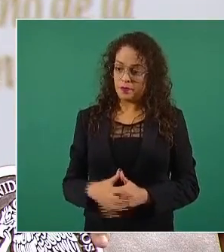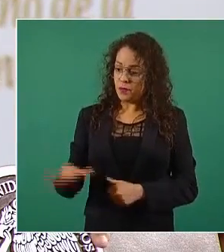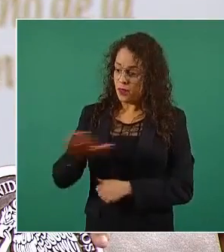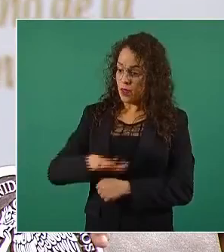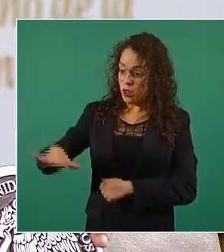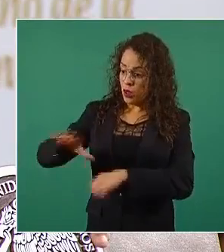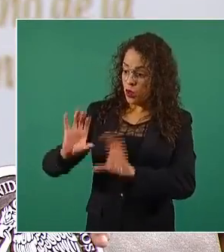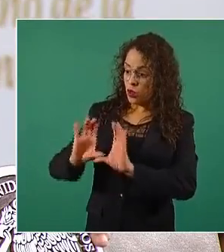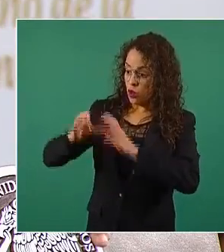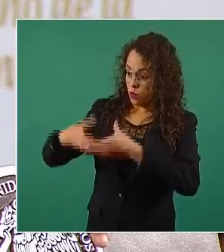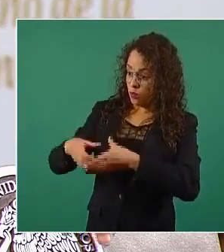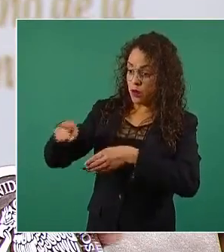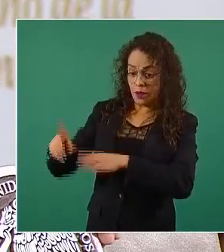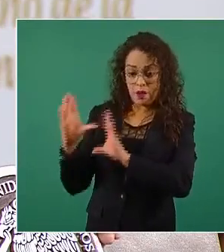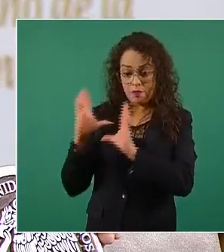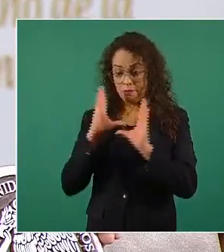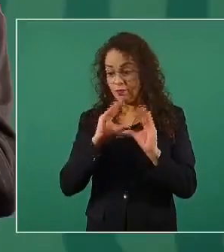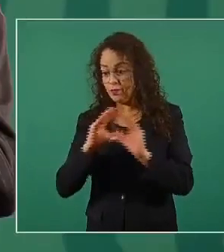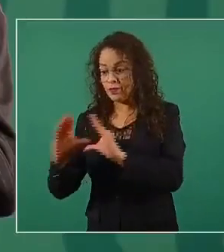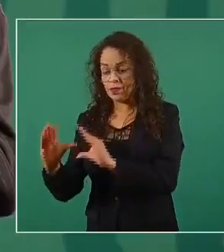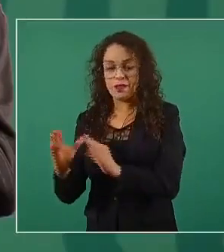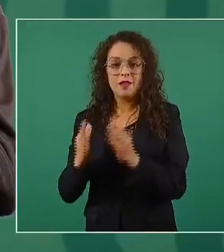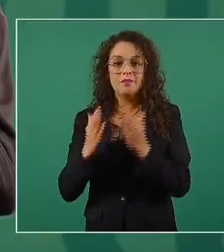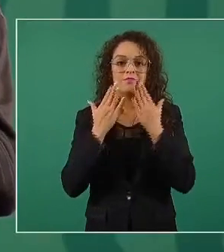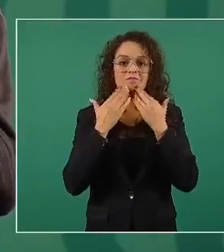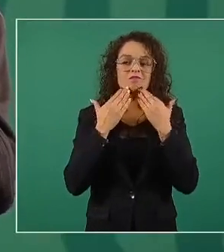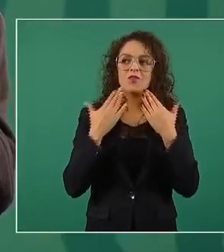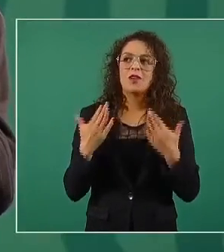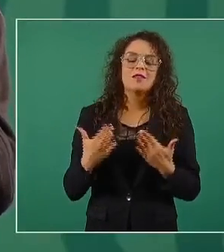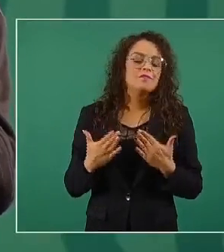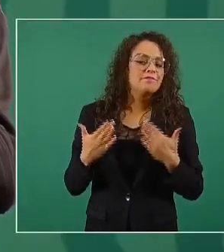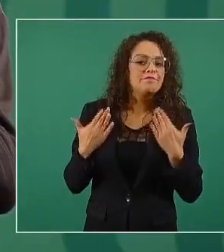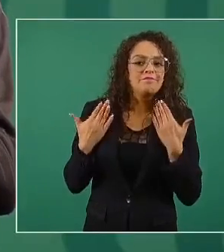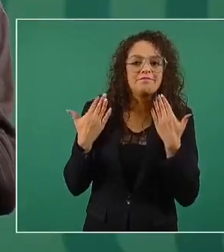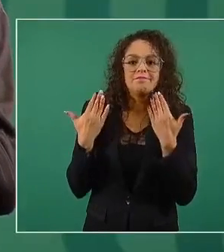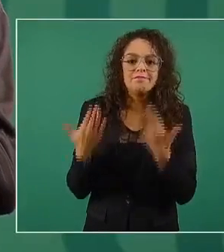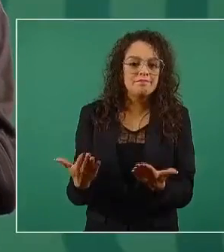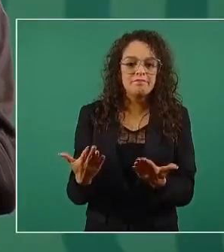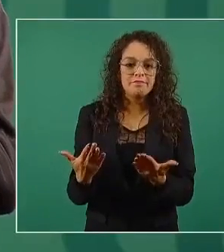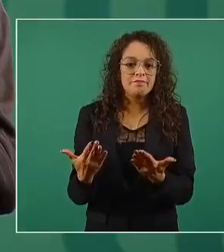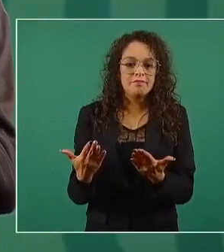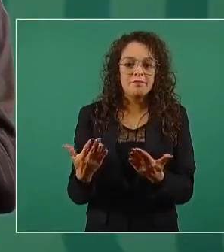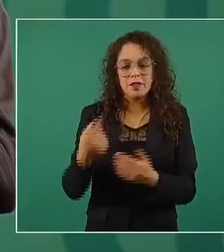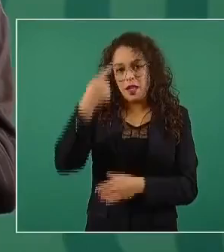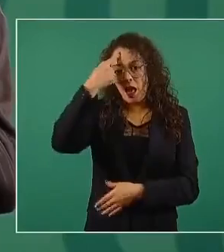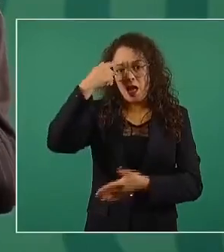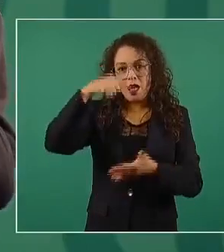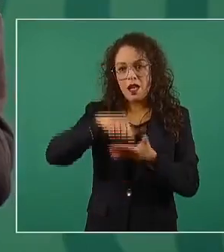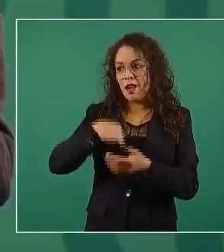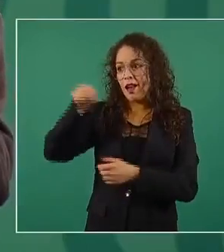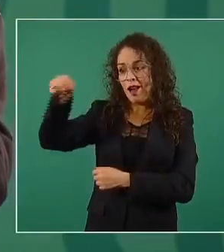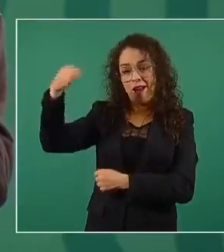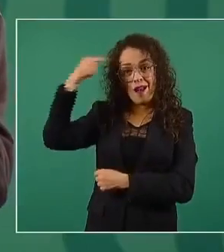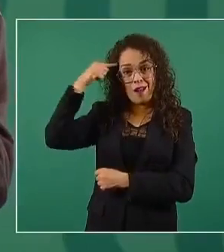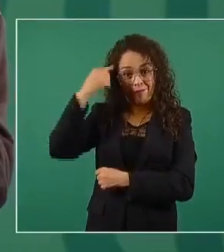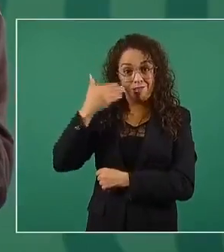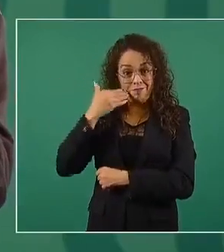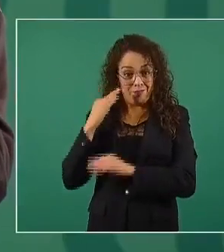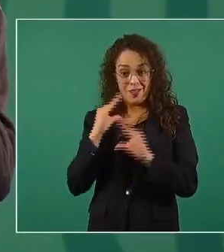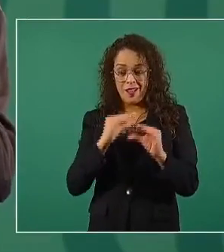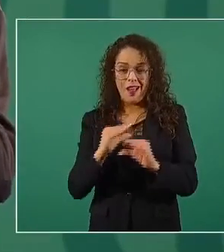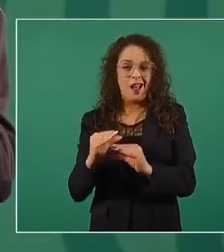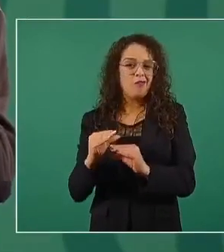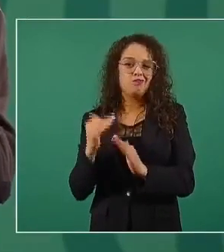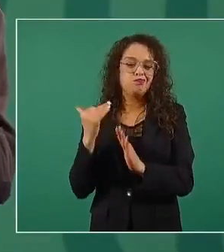comunitarios, la desconfianza más bien en la capacidad de los instructores, se ha querido suplir